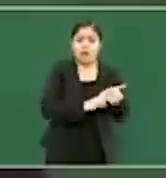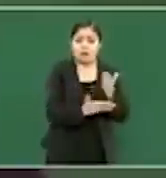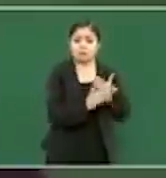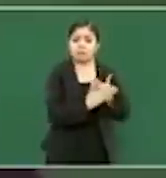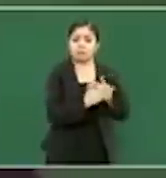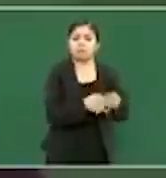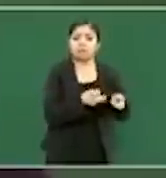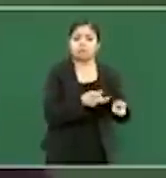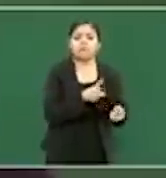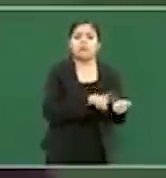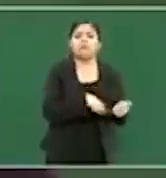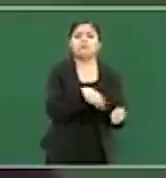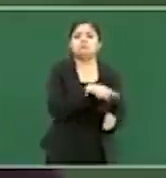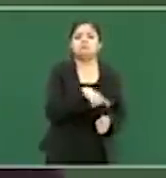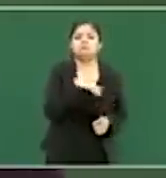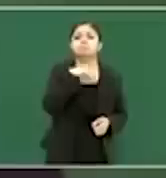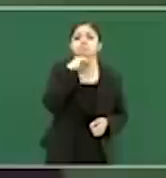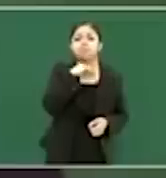y no se hacía nada.